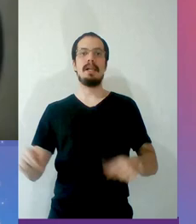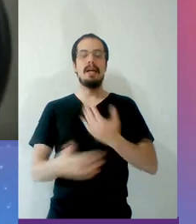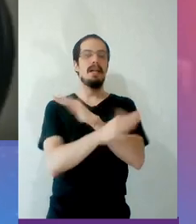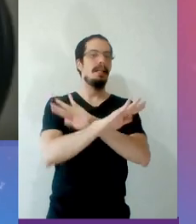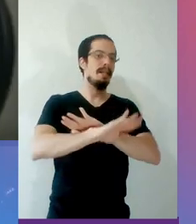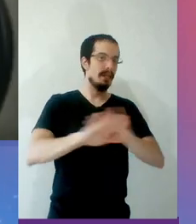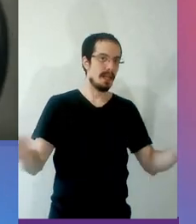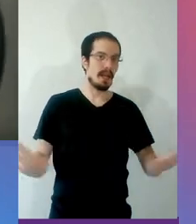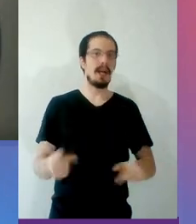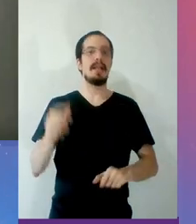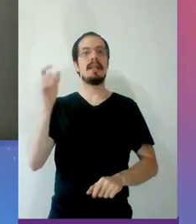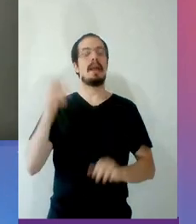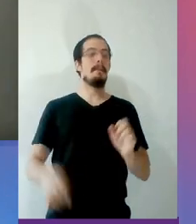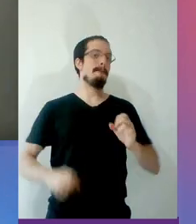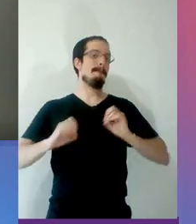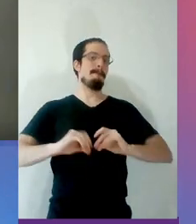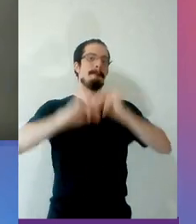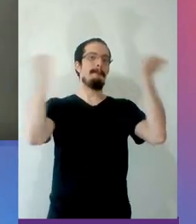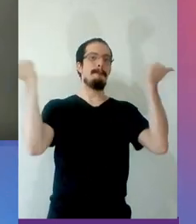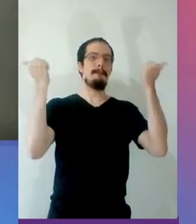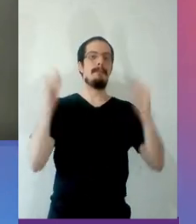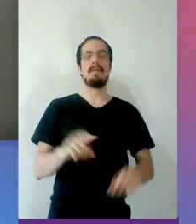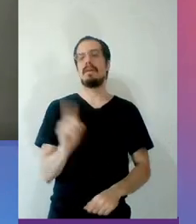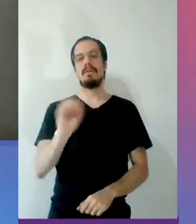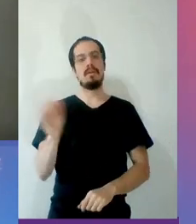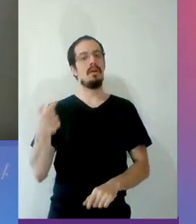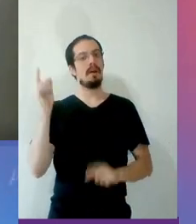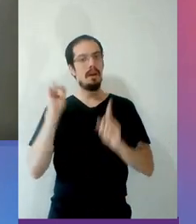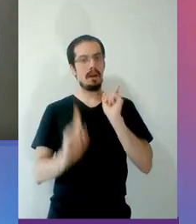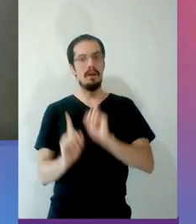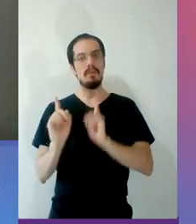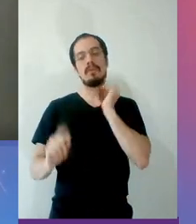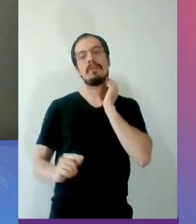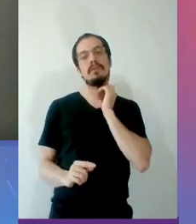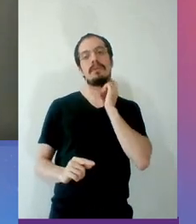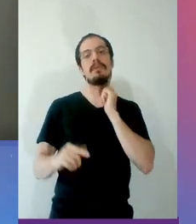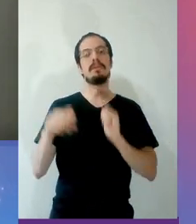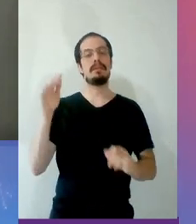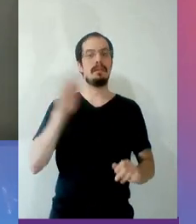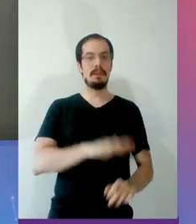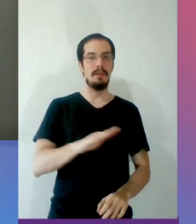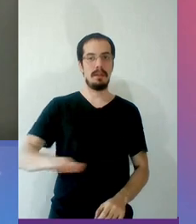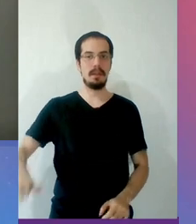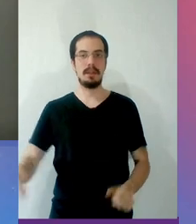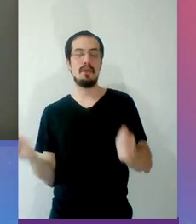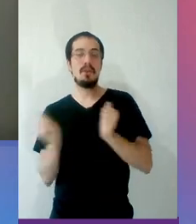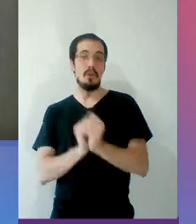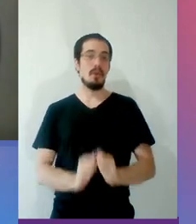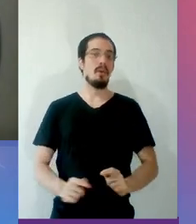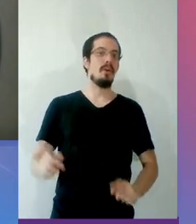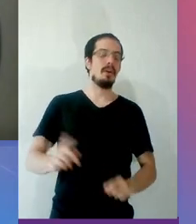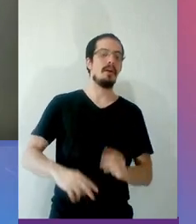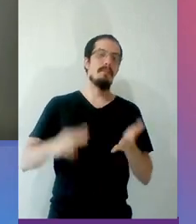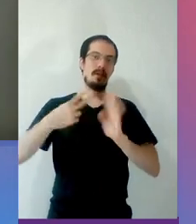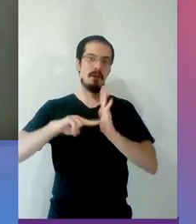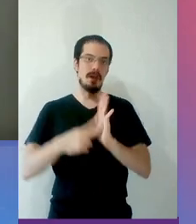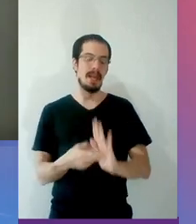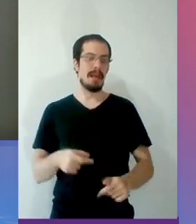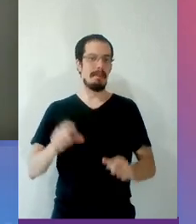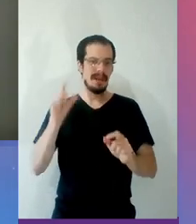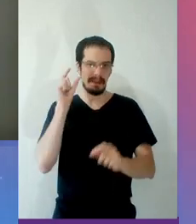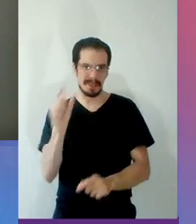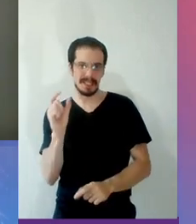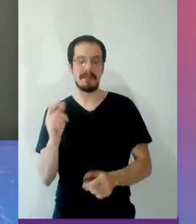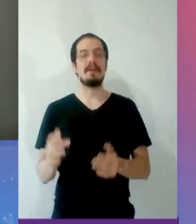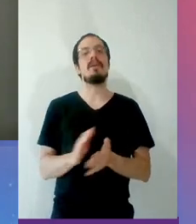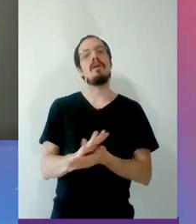Y justamente los niños que tienen trastornos específicos, ya sea rezagos importantes o